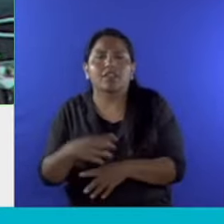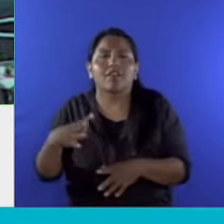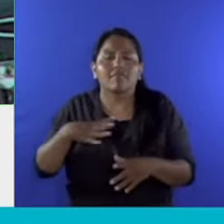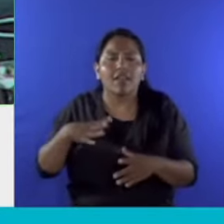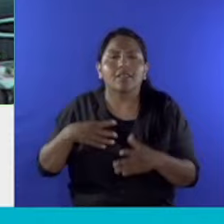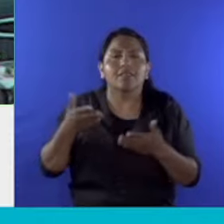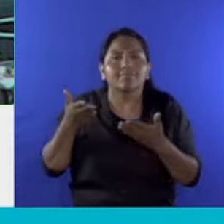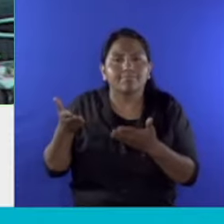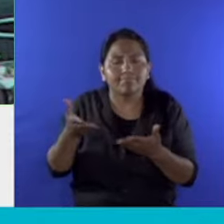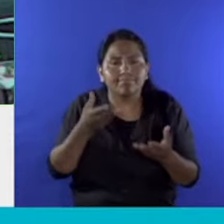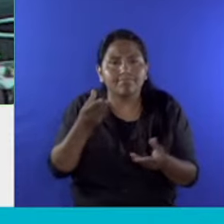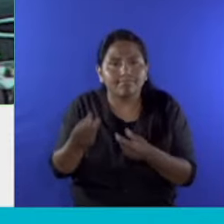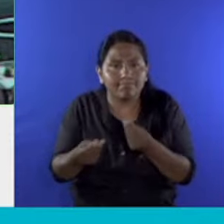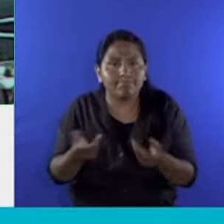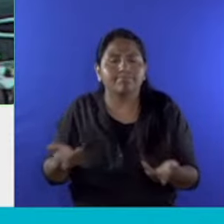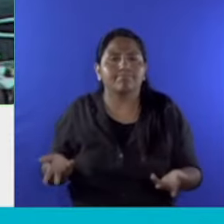asistencia,